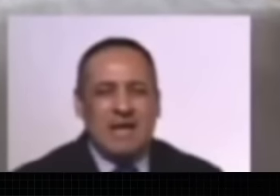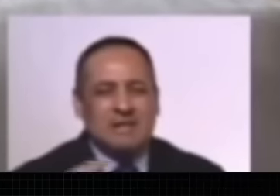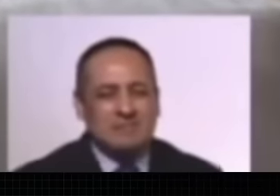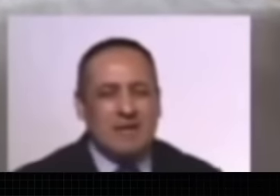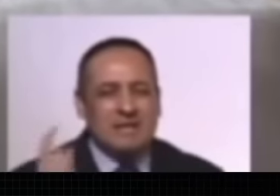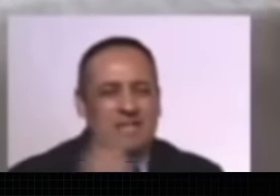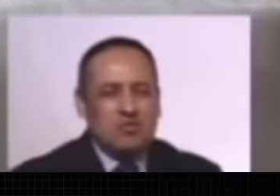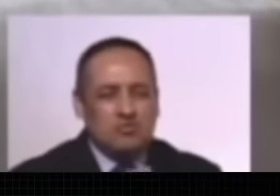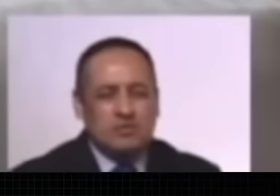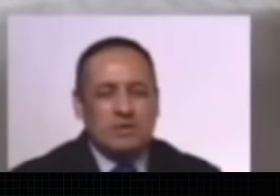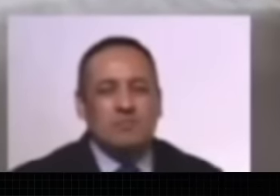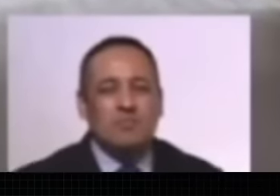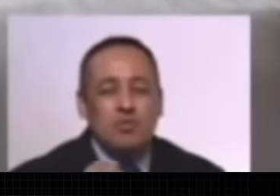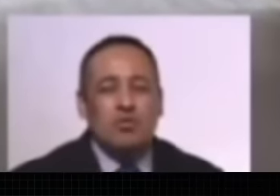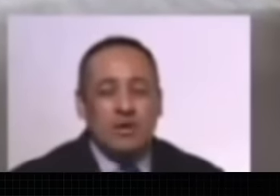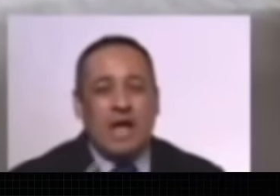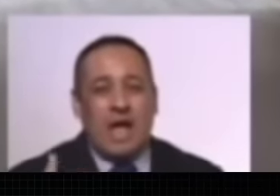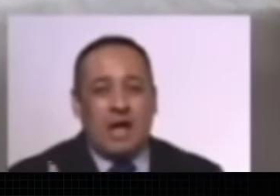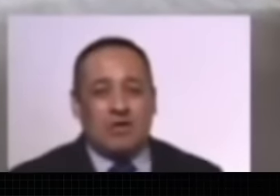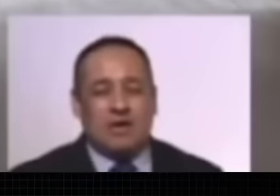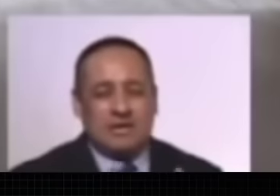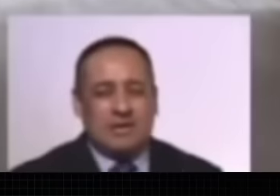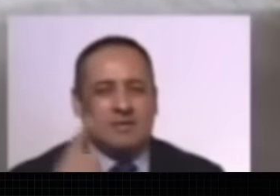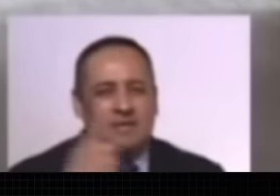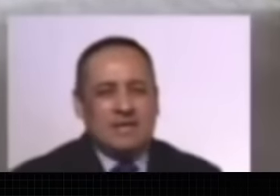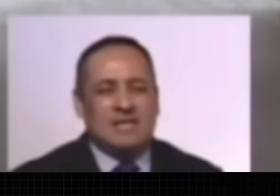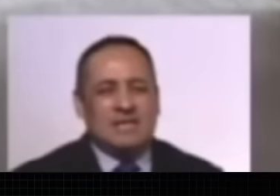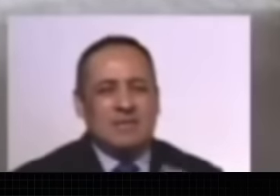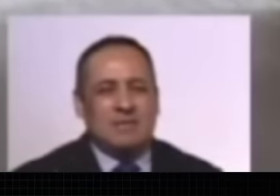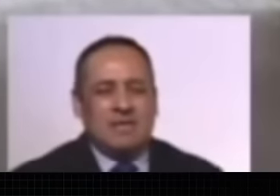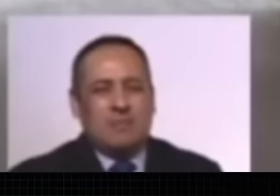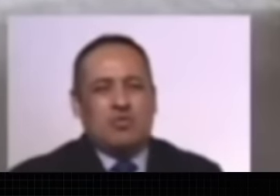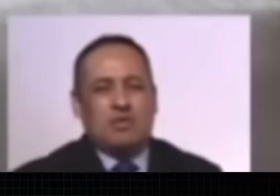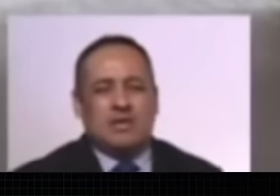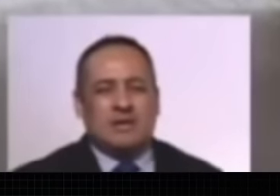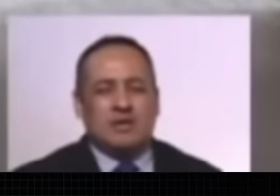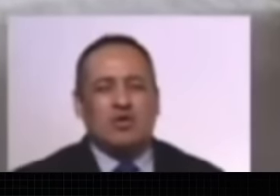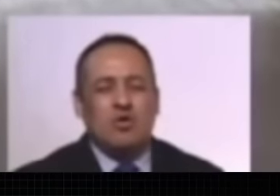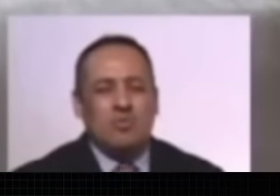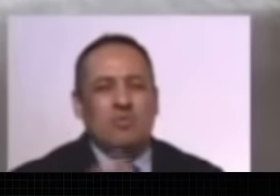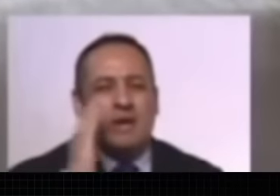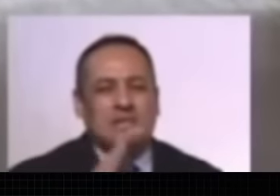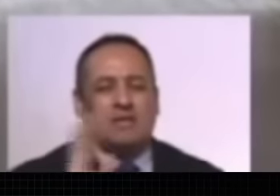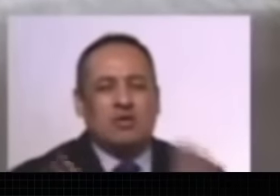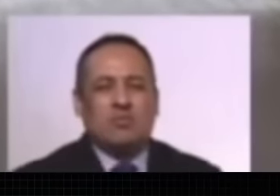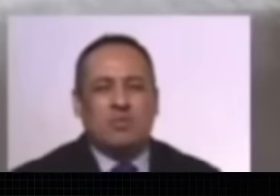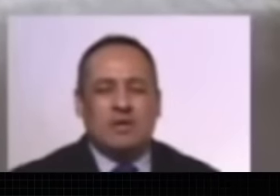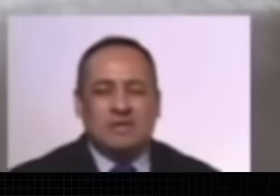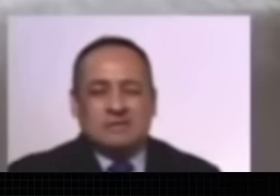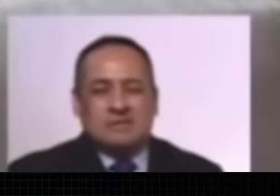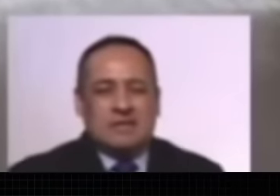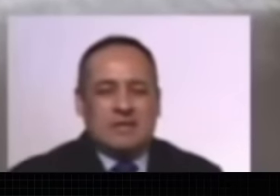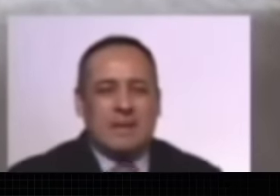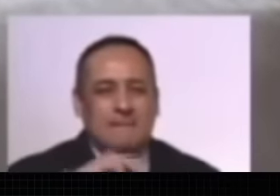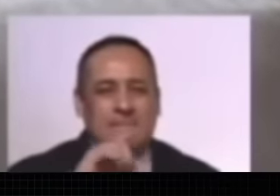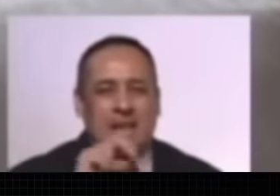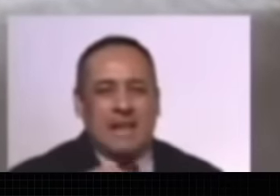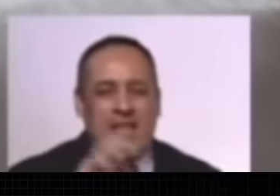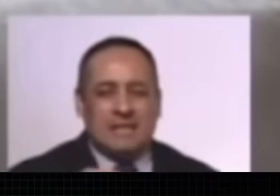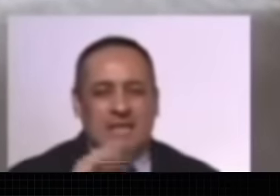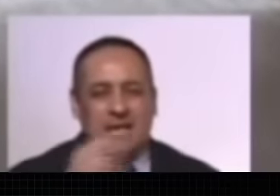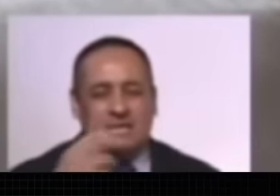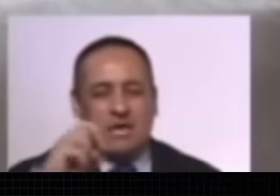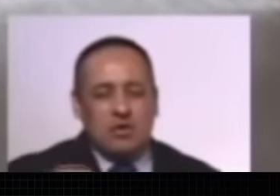delitos. Por eso ahora atenta contra la independencia de poderes, mandando a su asalariada Malena Chacón a hacer